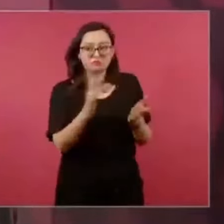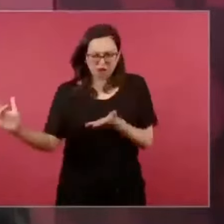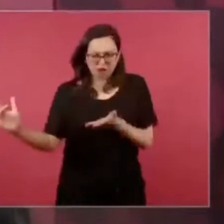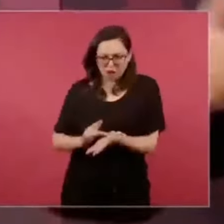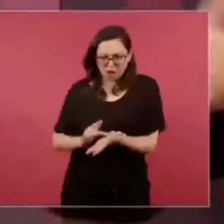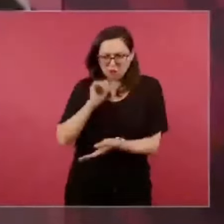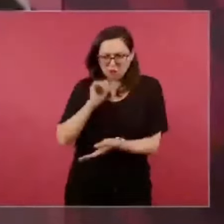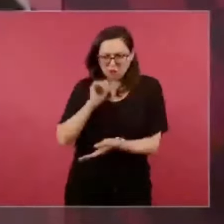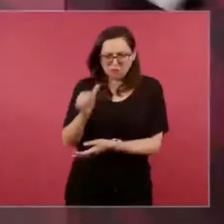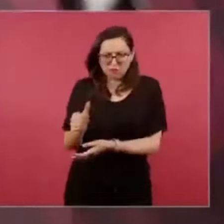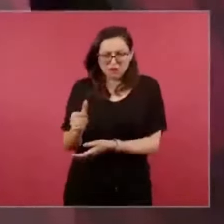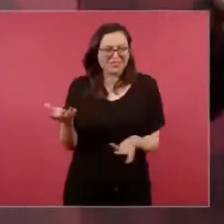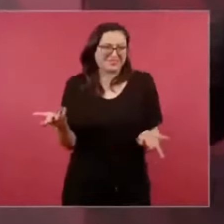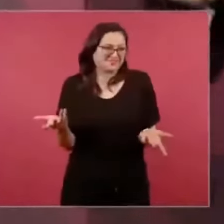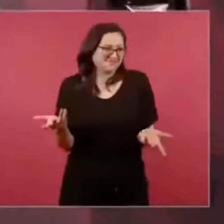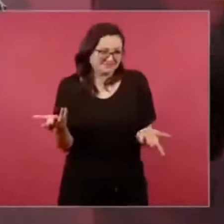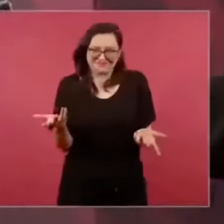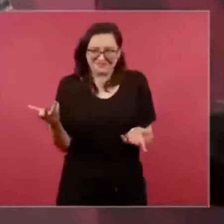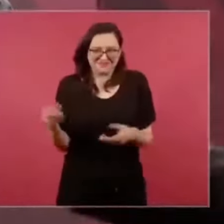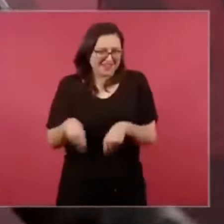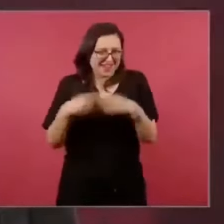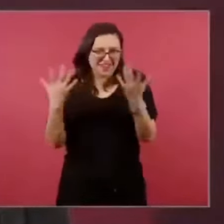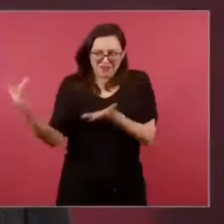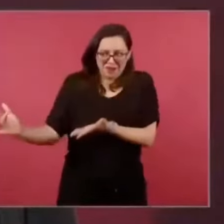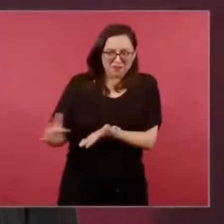Porque dice, ¿cómo me explico esto?